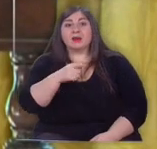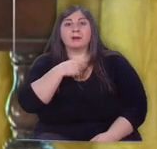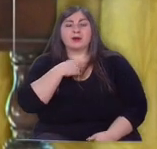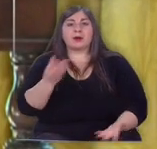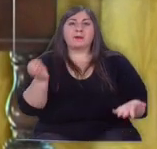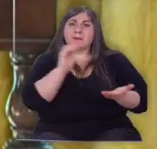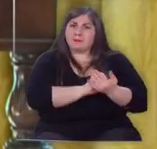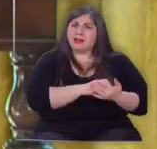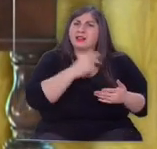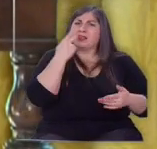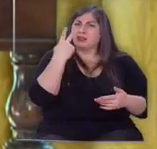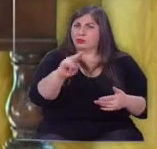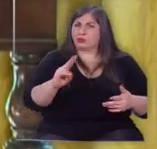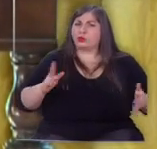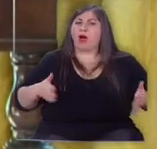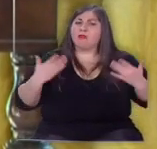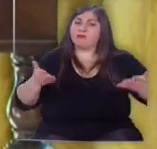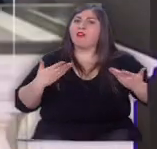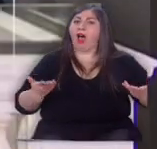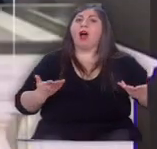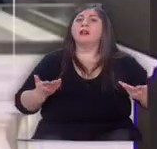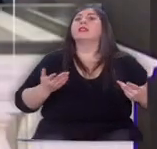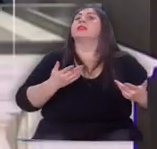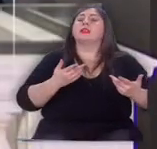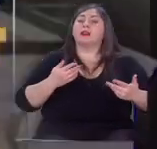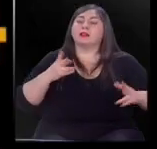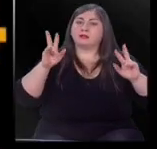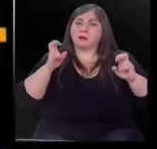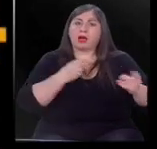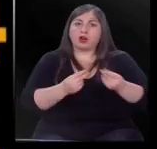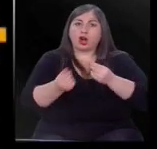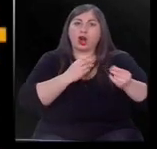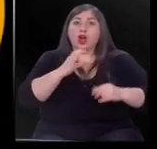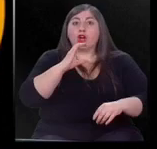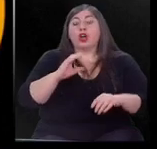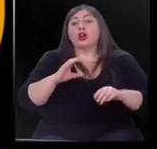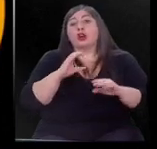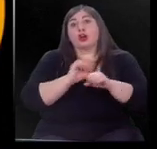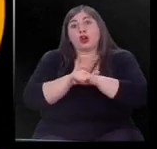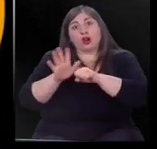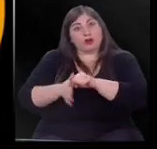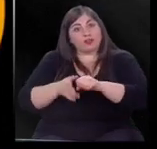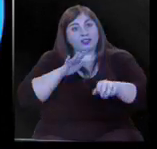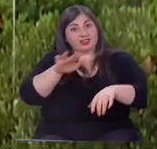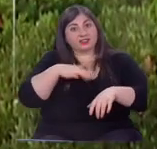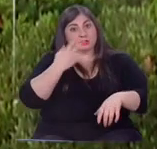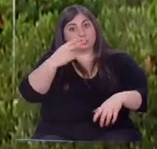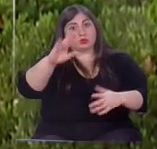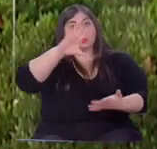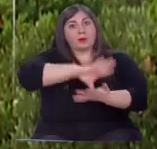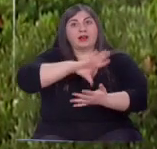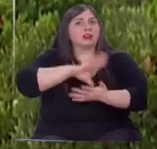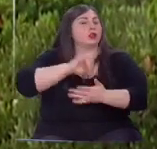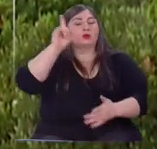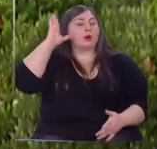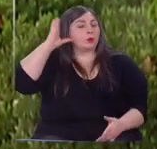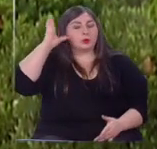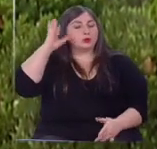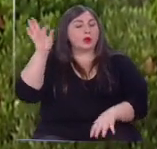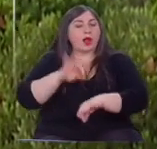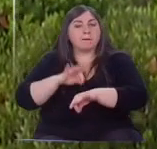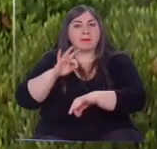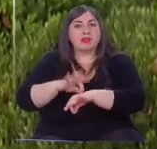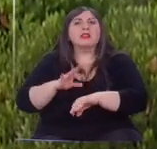más evidente que en su afán por minimizar el impacto económico del COVID-19 en su país, Trump no escuchó los consejos de Fauci, quien es uno de